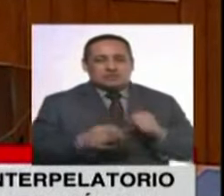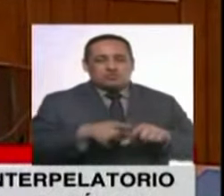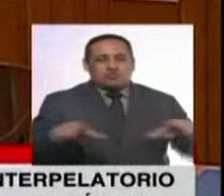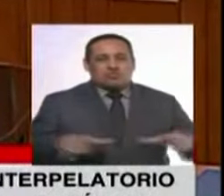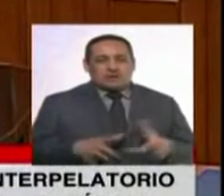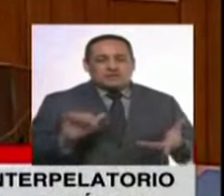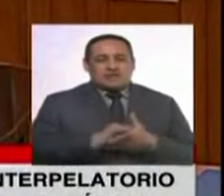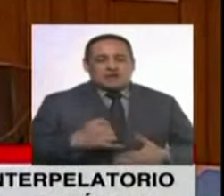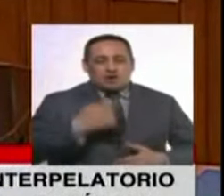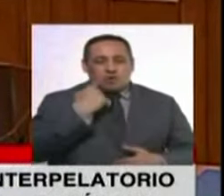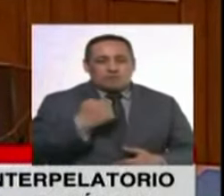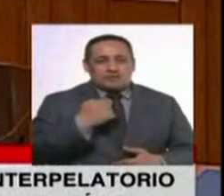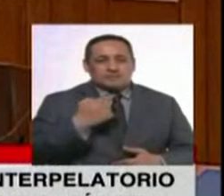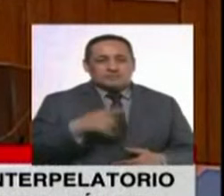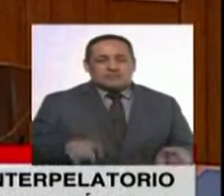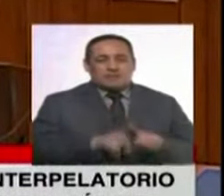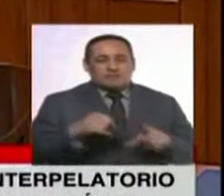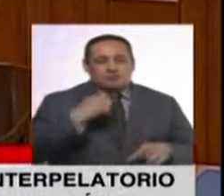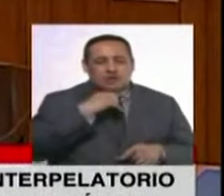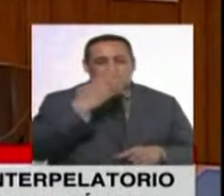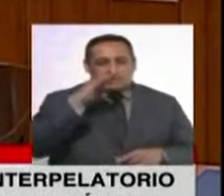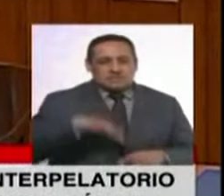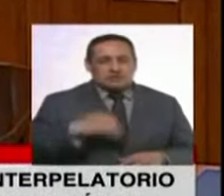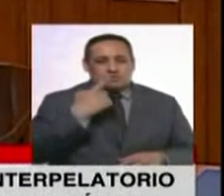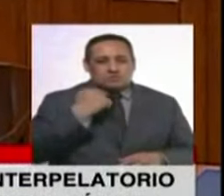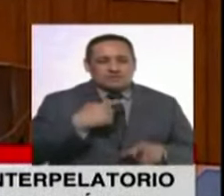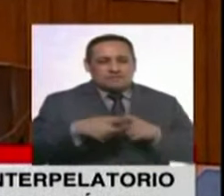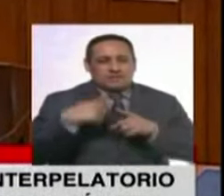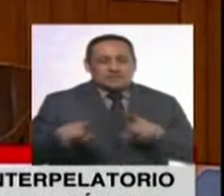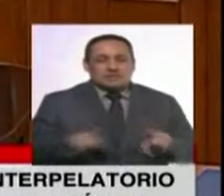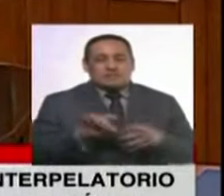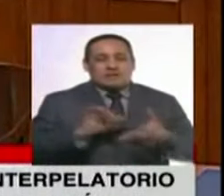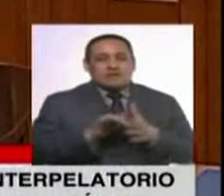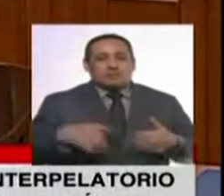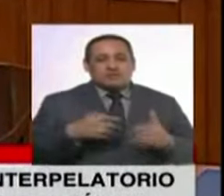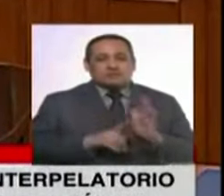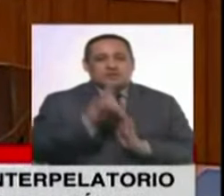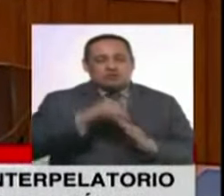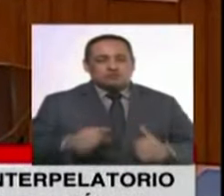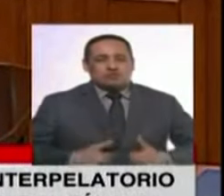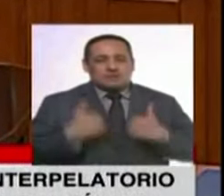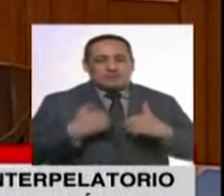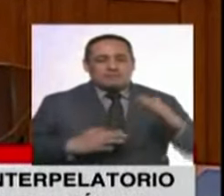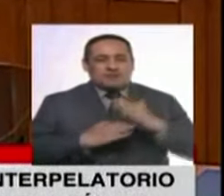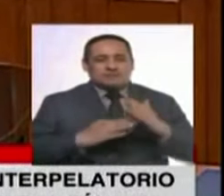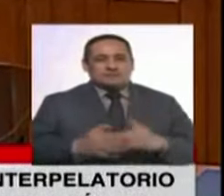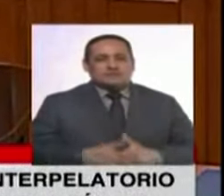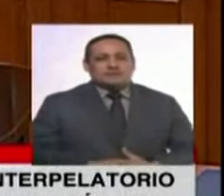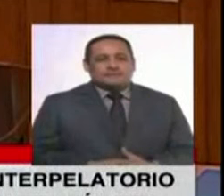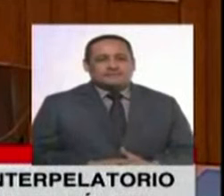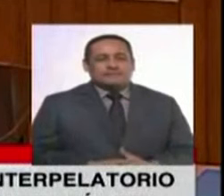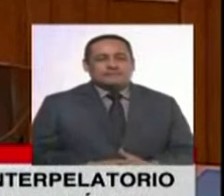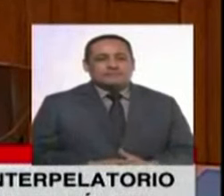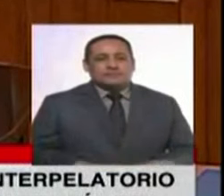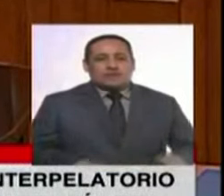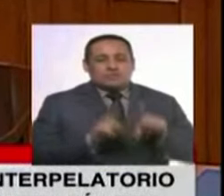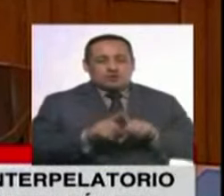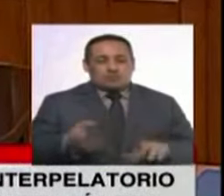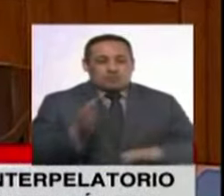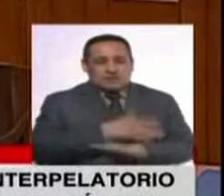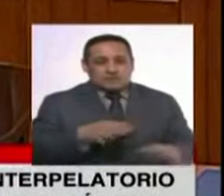un ambiente en que los hombres mujeres y niñas y niños puedan desarrollar sus vidas en paz como